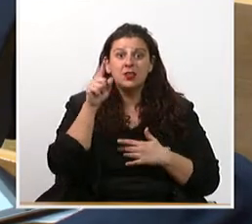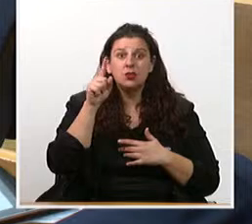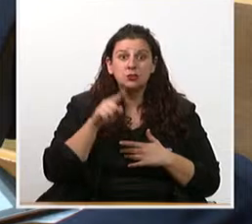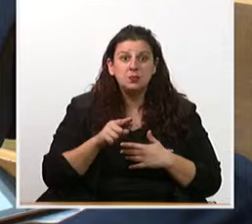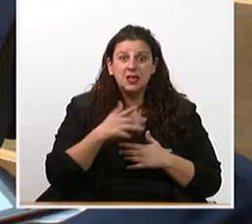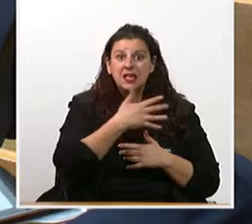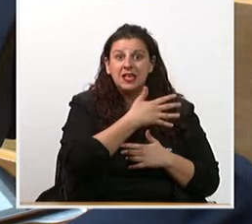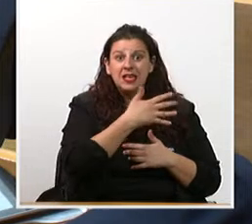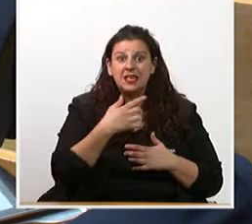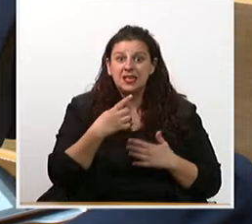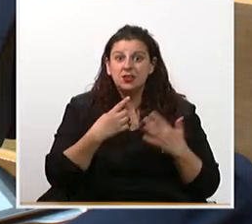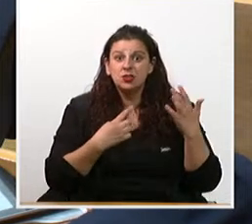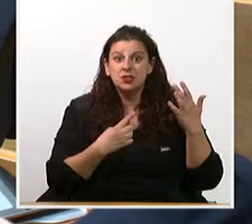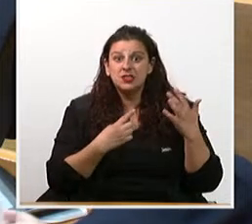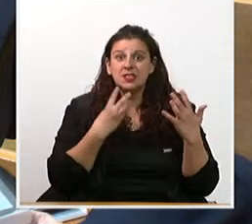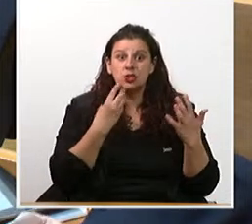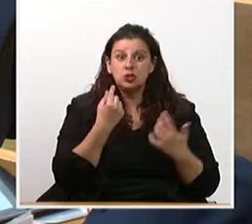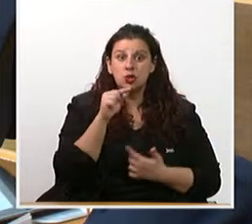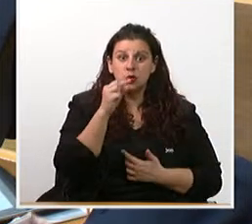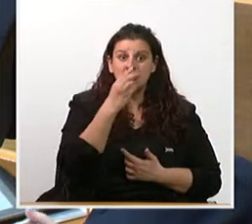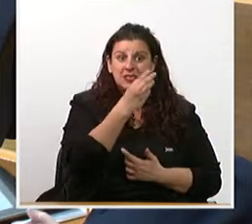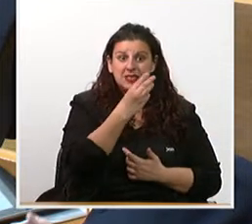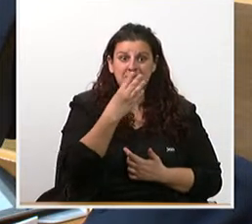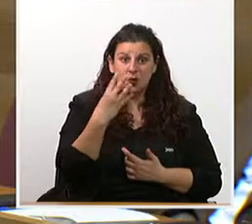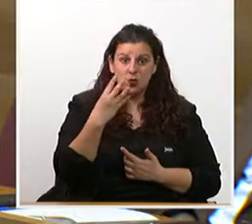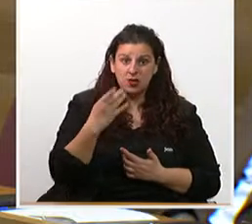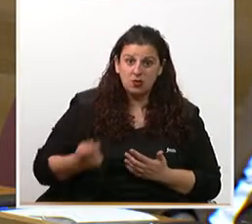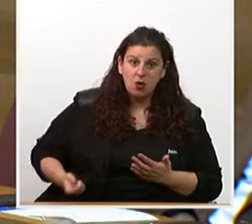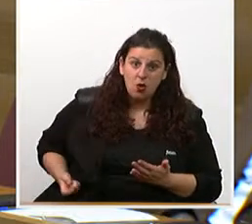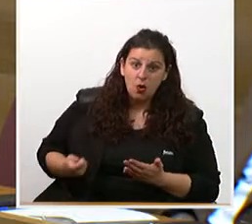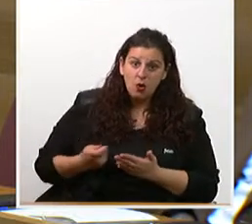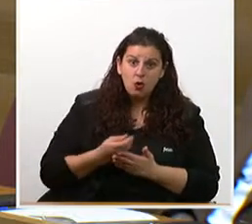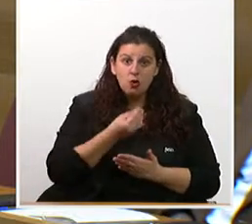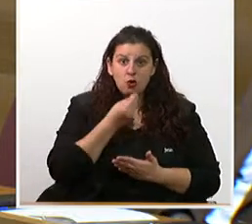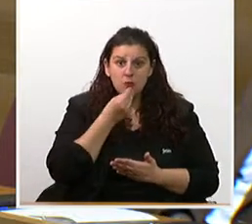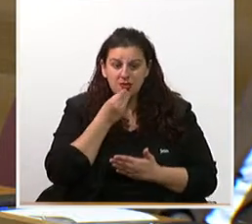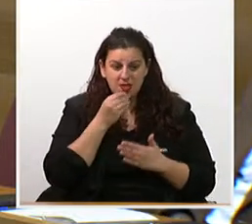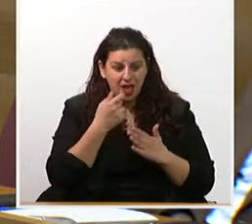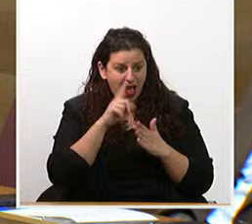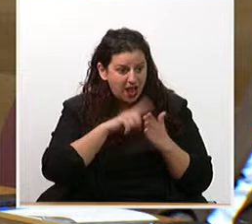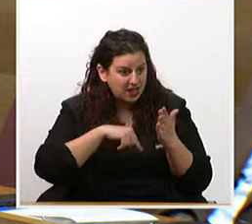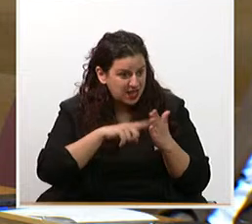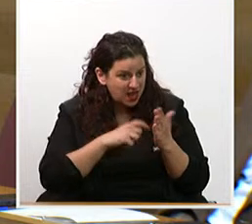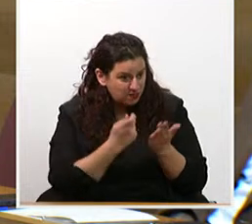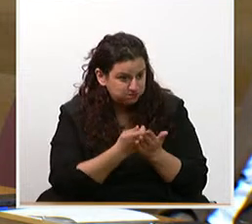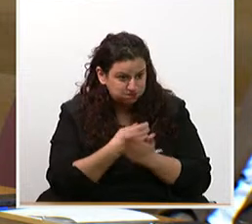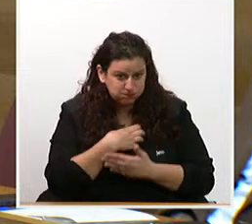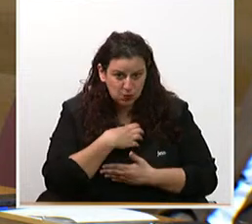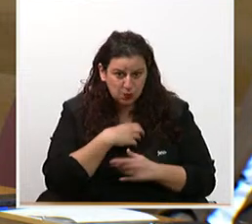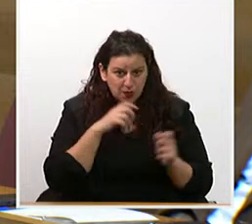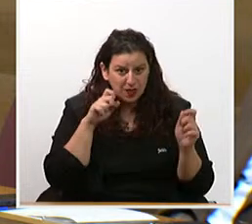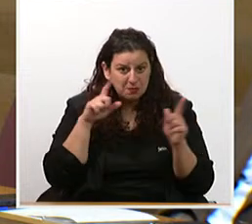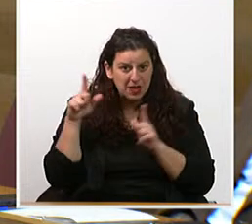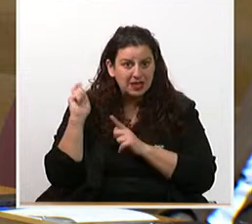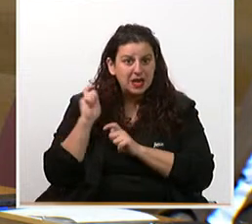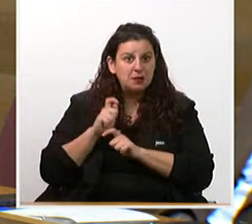que no y eler person que